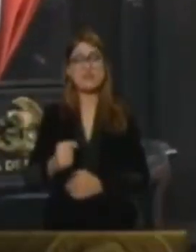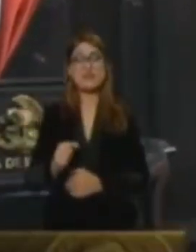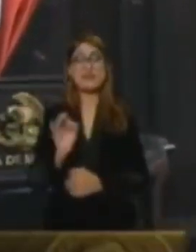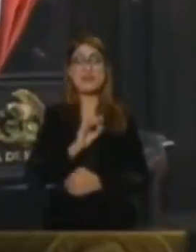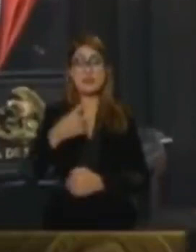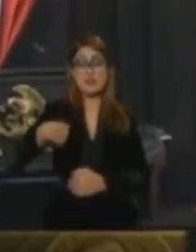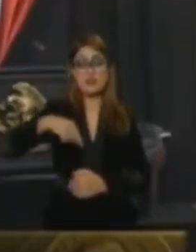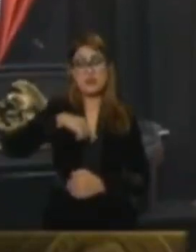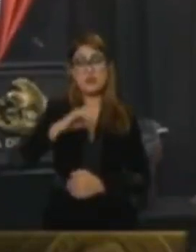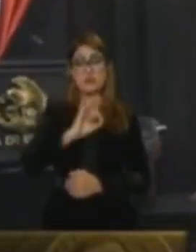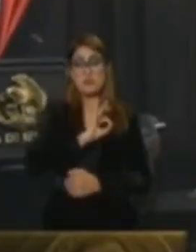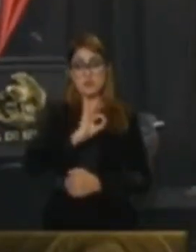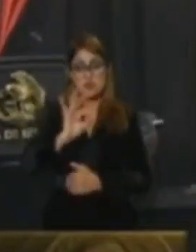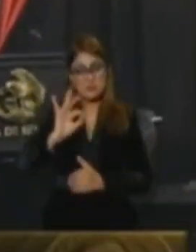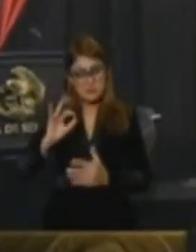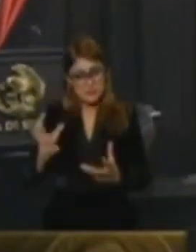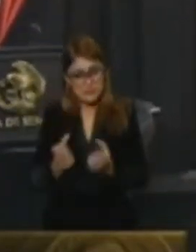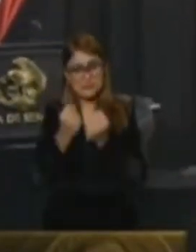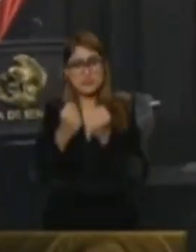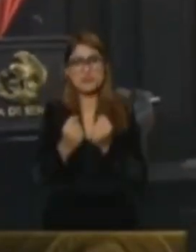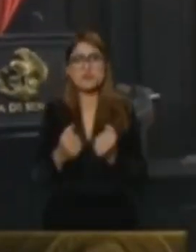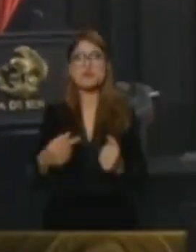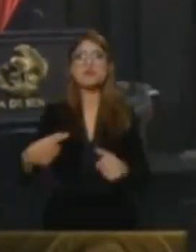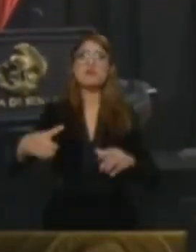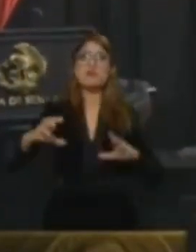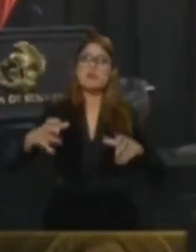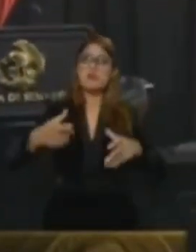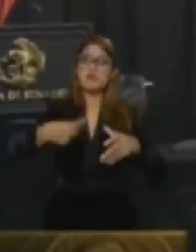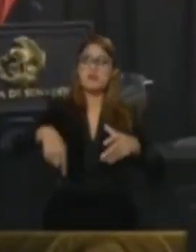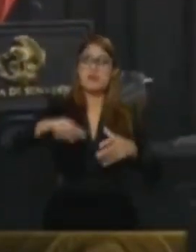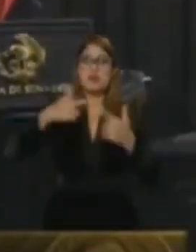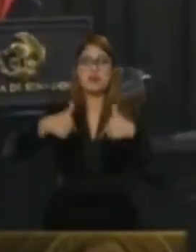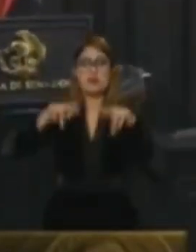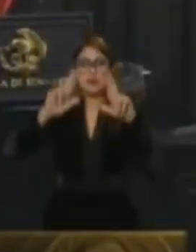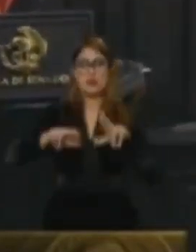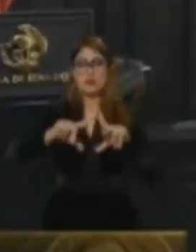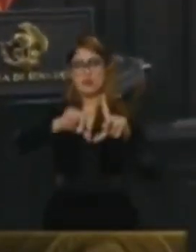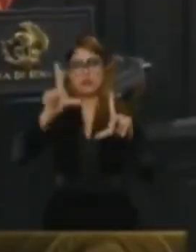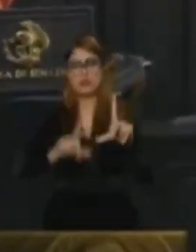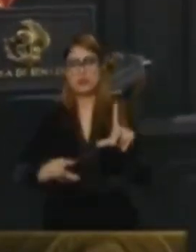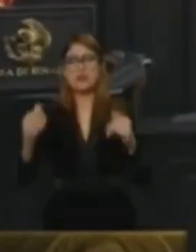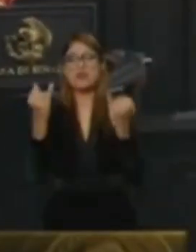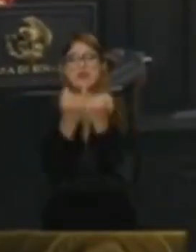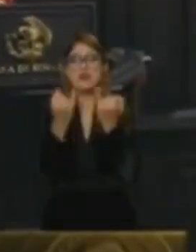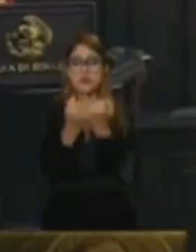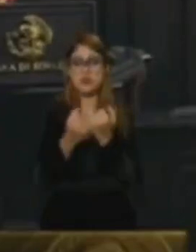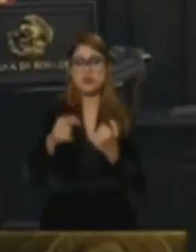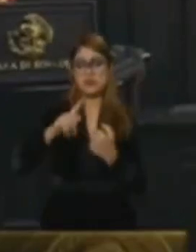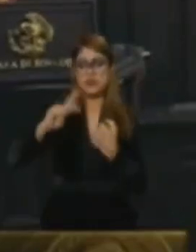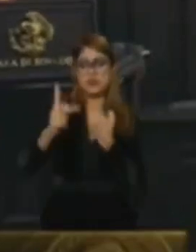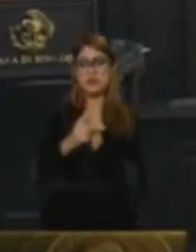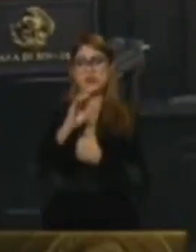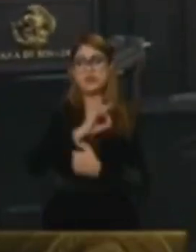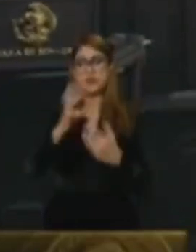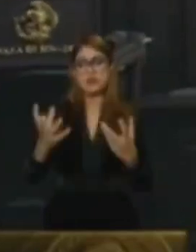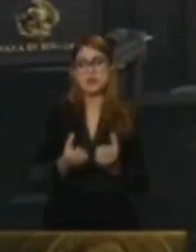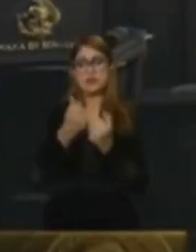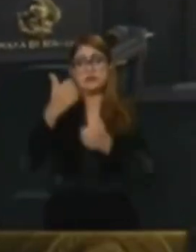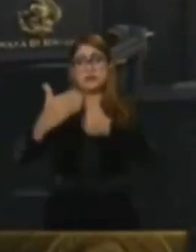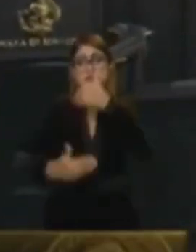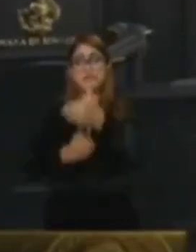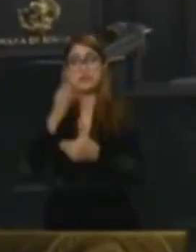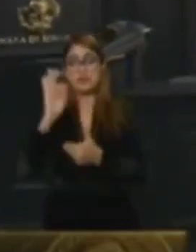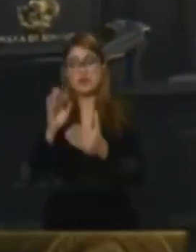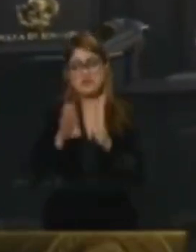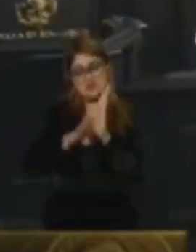todo. Cumpla con su deber la representación nacional y la patria está salvada y volverá a florecer más